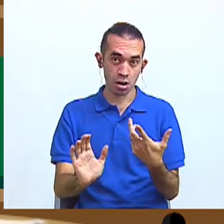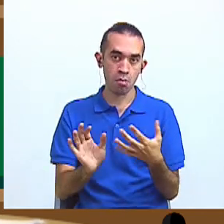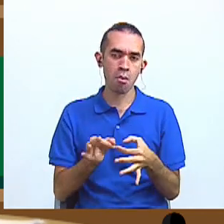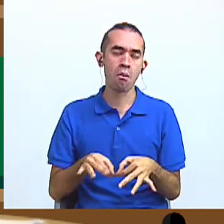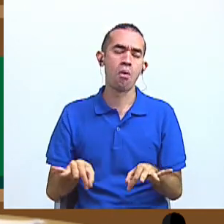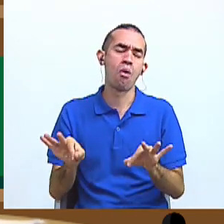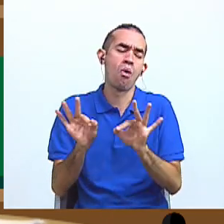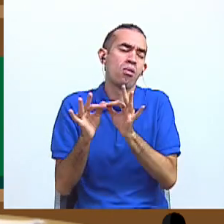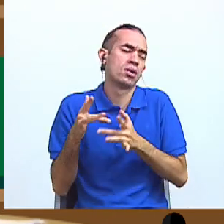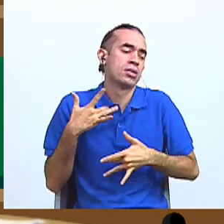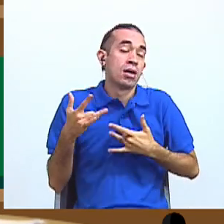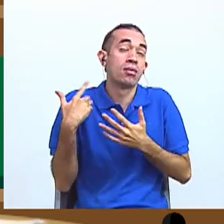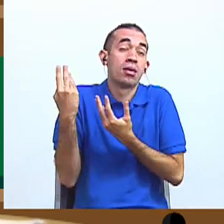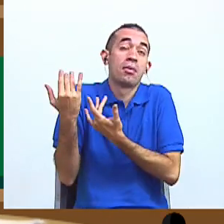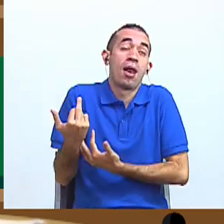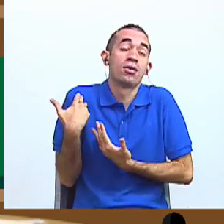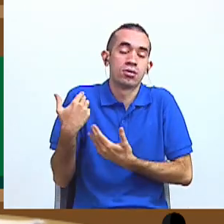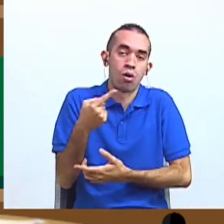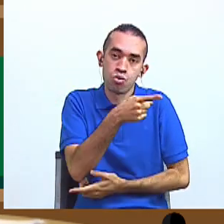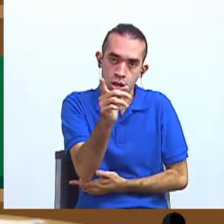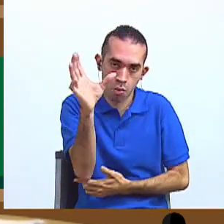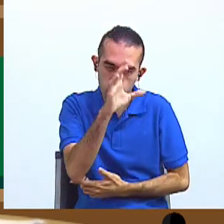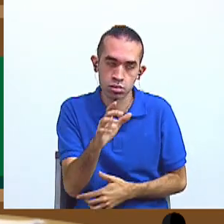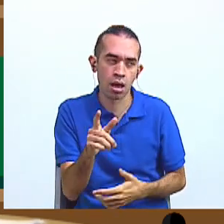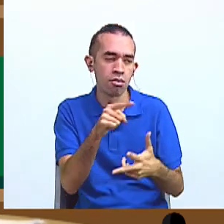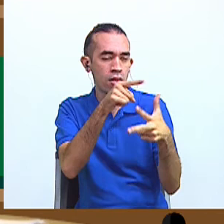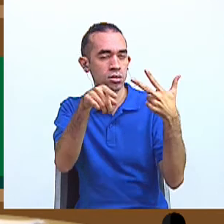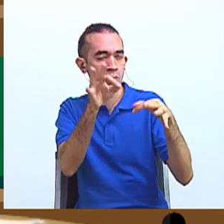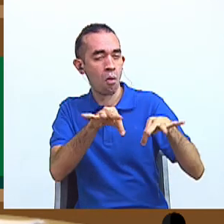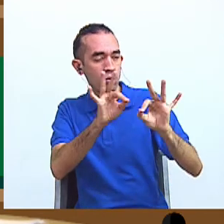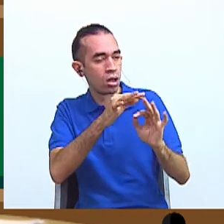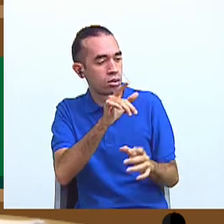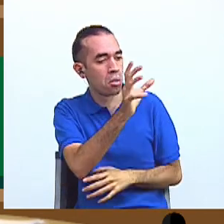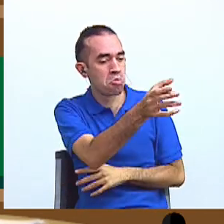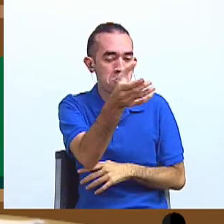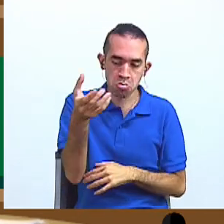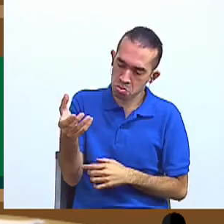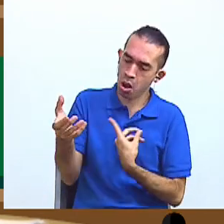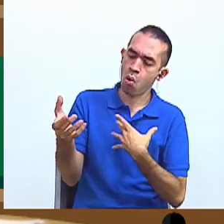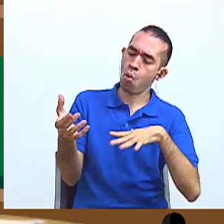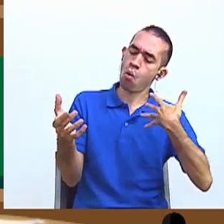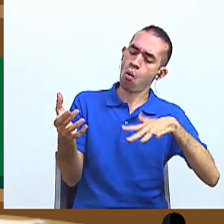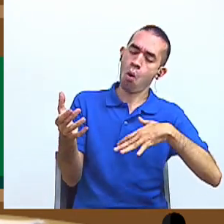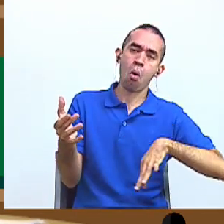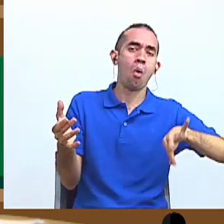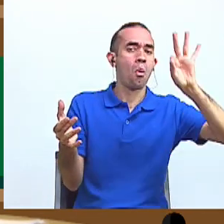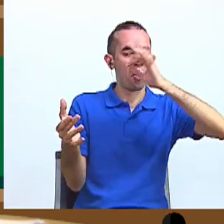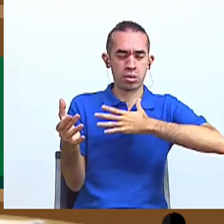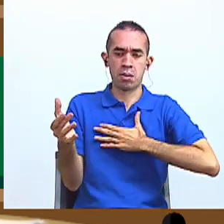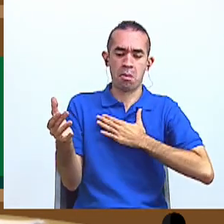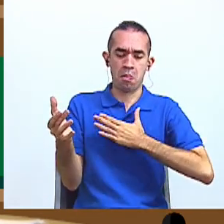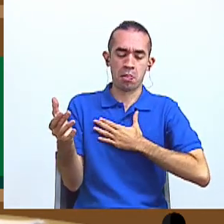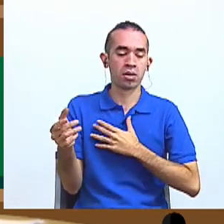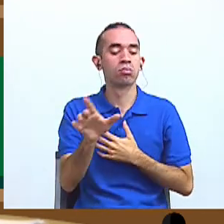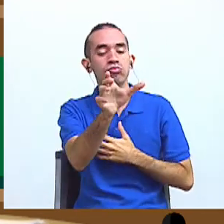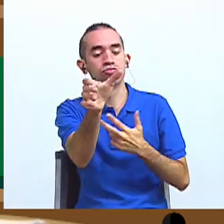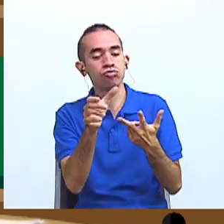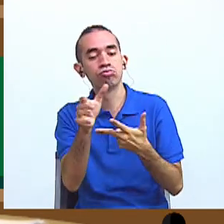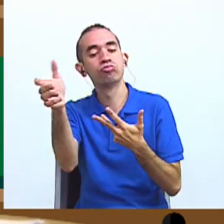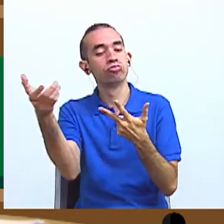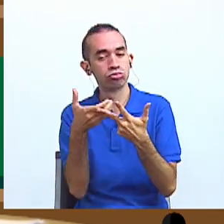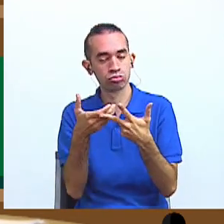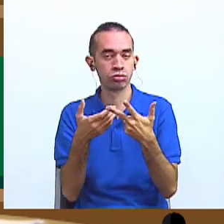daba esperanza. Vamos a buscar 3 elementos en casa que nos inspiren, que nos motiven, ¿de acuerdo? Este va a ser el reto de la